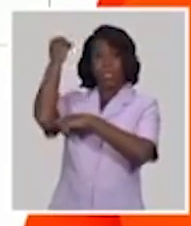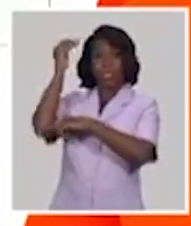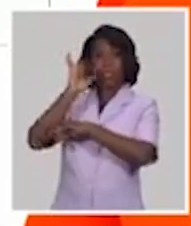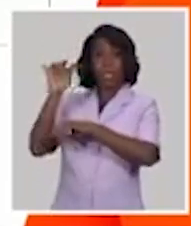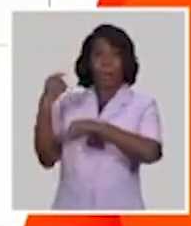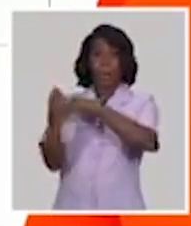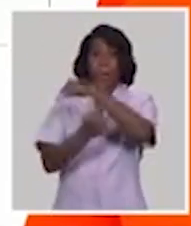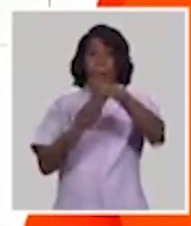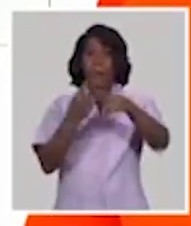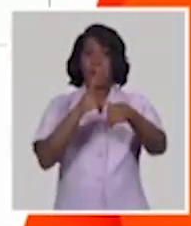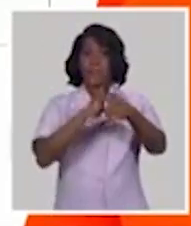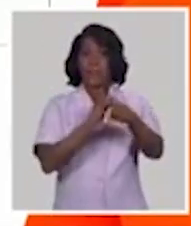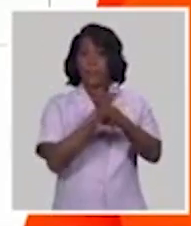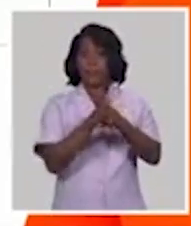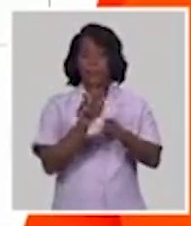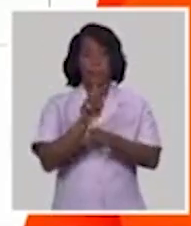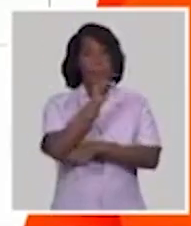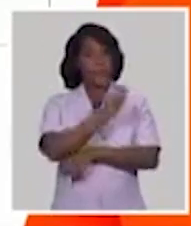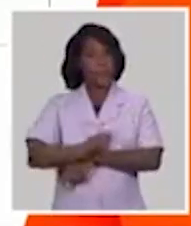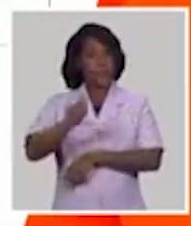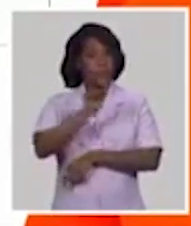la comercialización